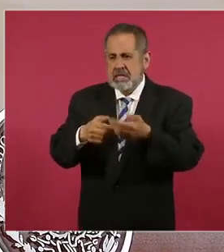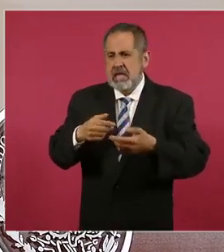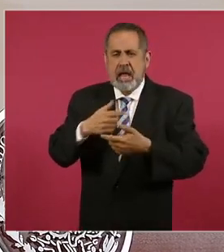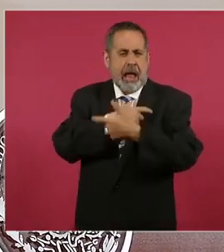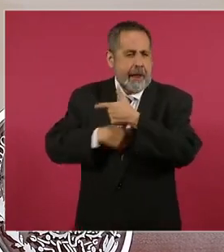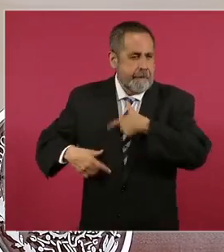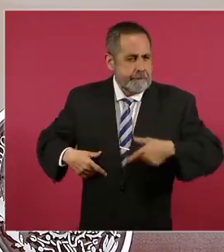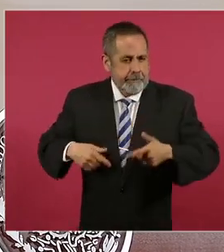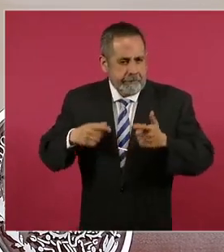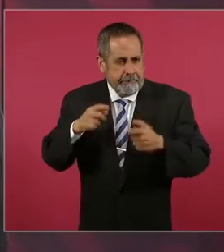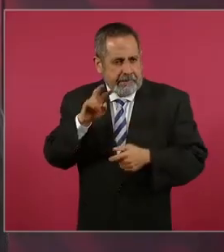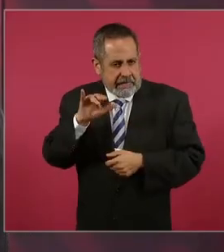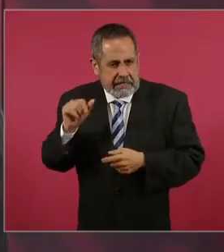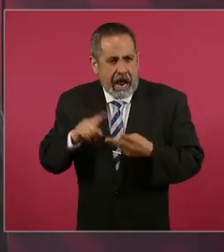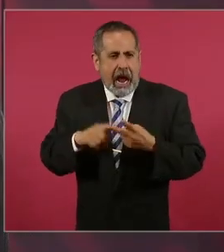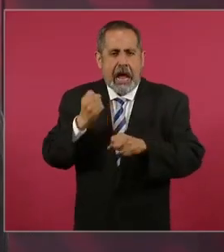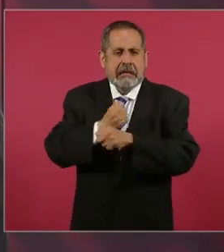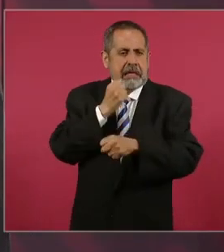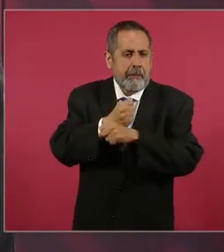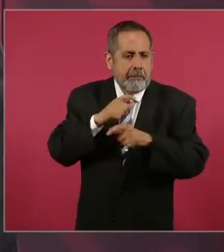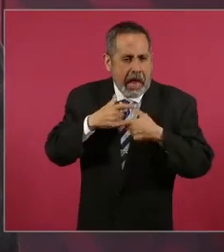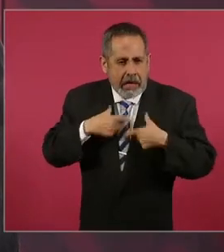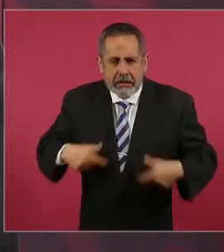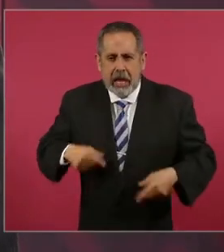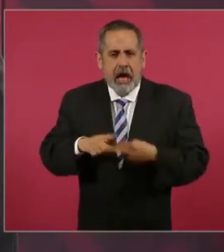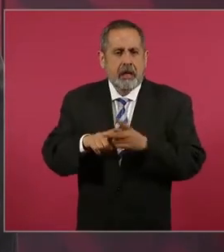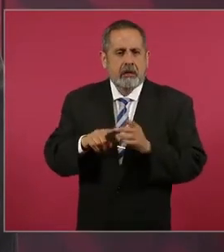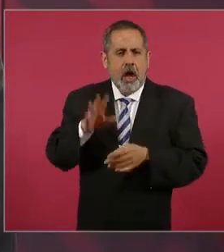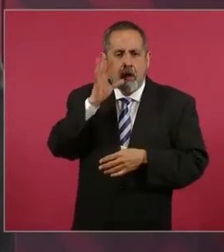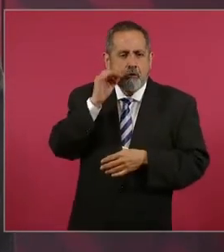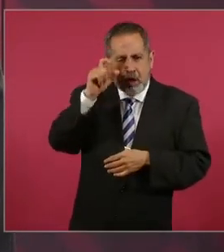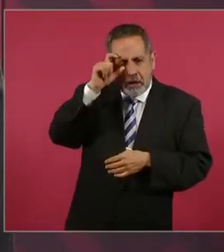y Zapata y los Flores Magón